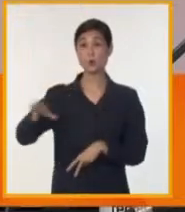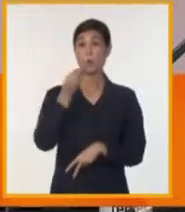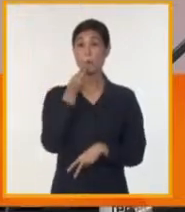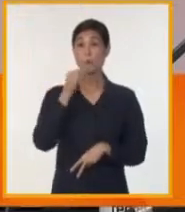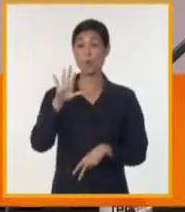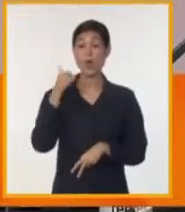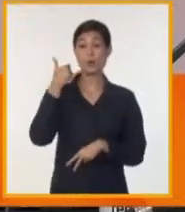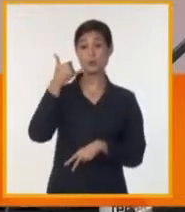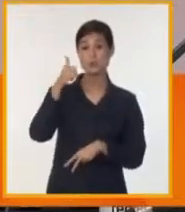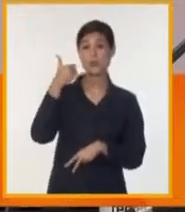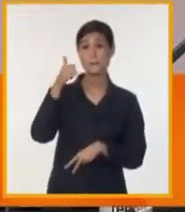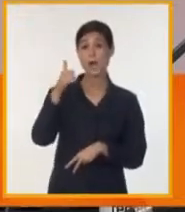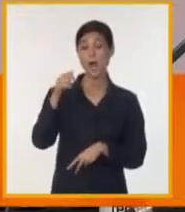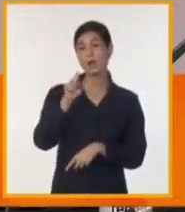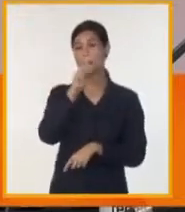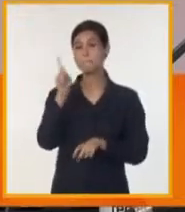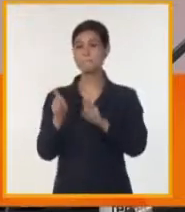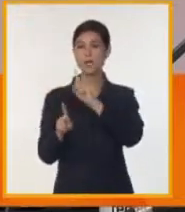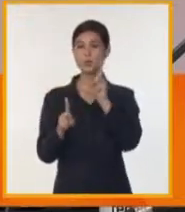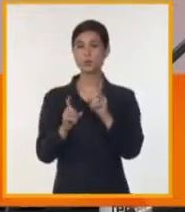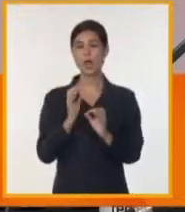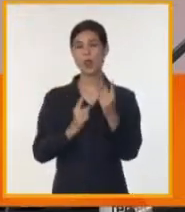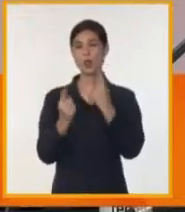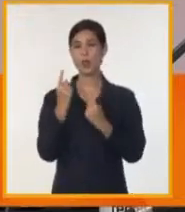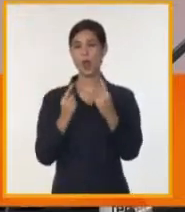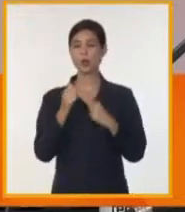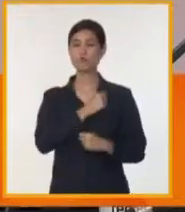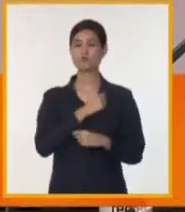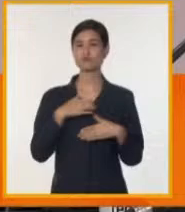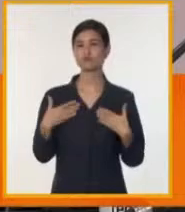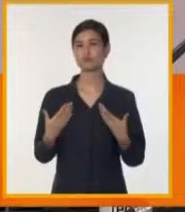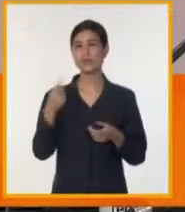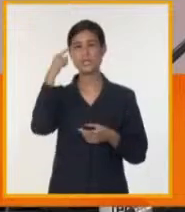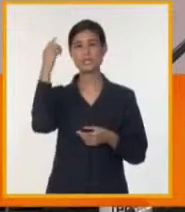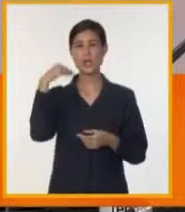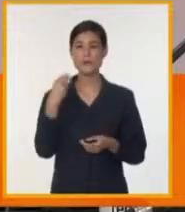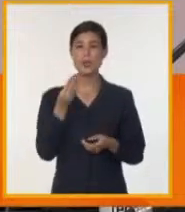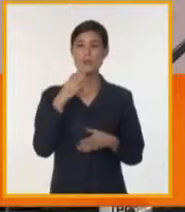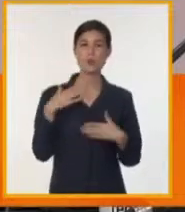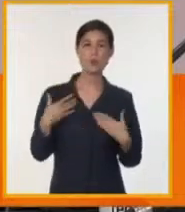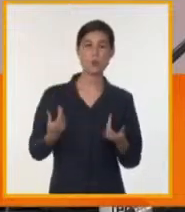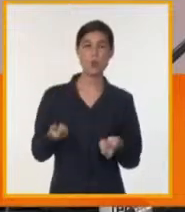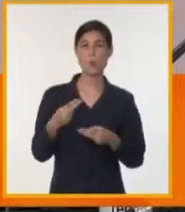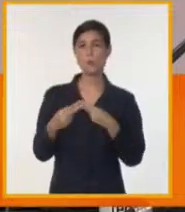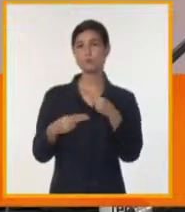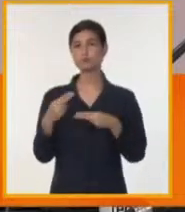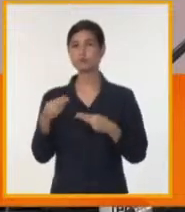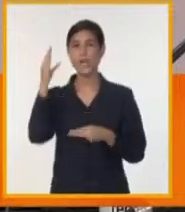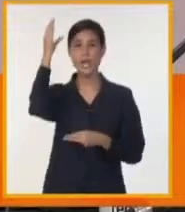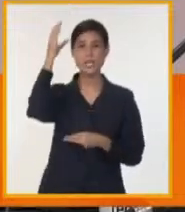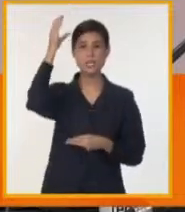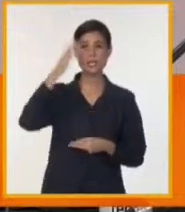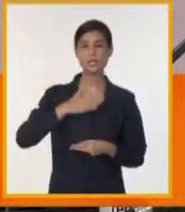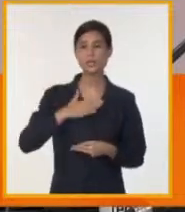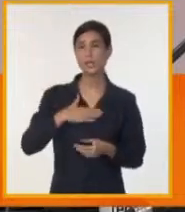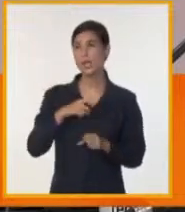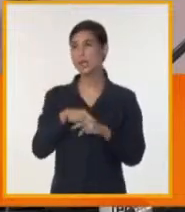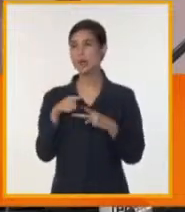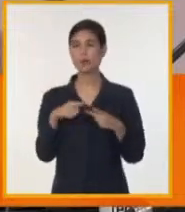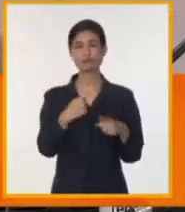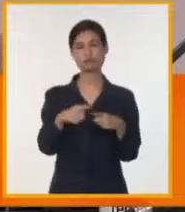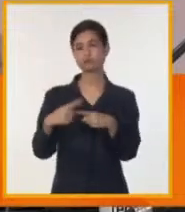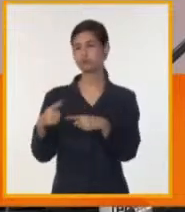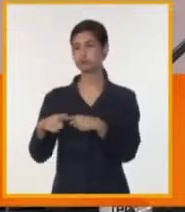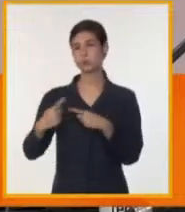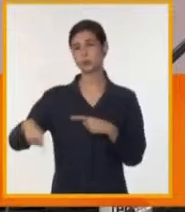7838-4369, que gentilmente Radio Rebelde siempre nos cede para que usted pueda hacernos llegar, saber su opinión, su interrogante, lo que